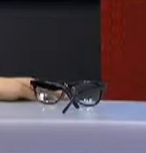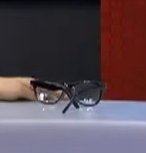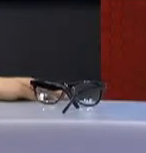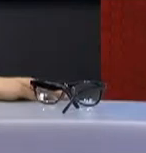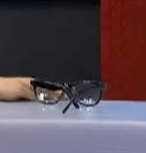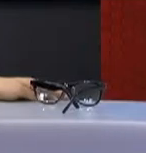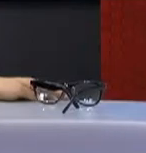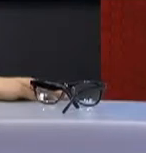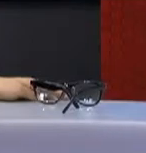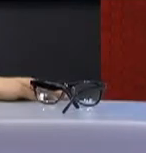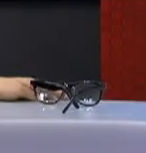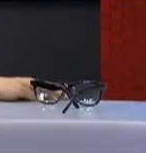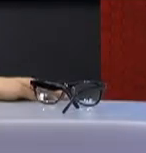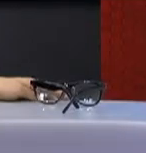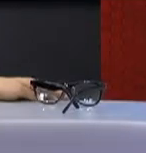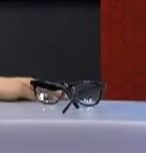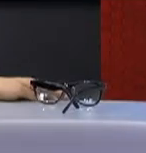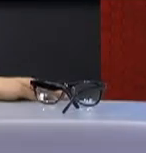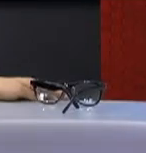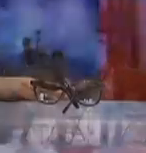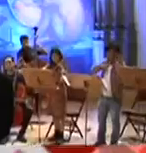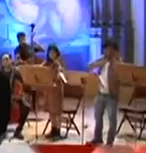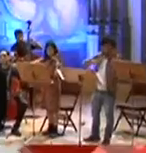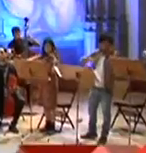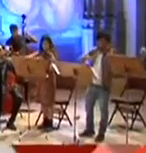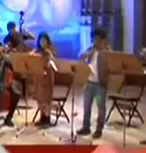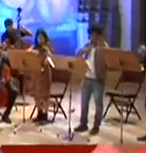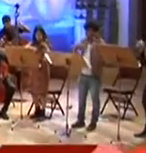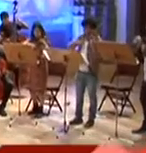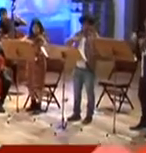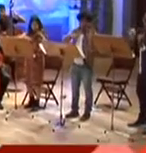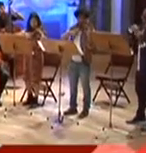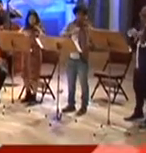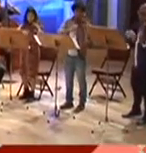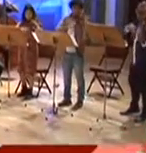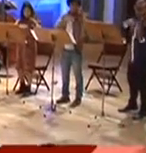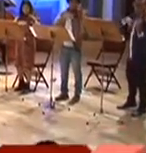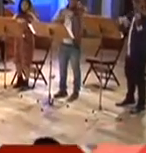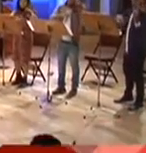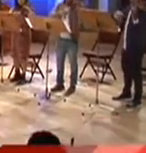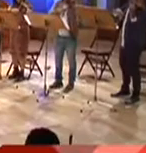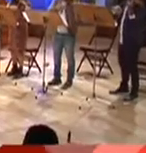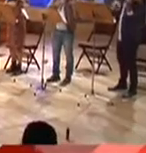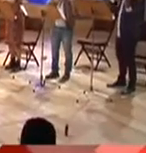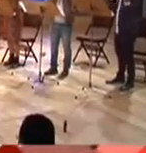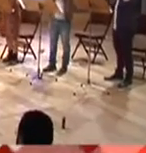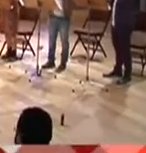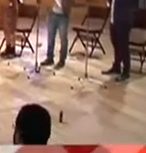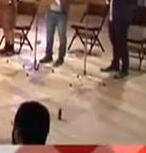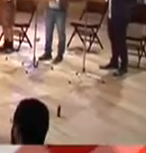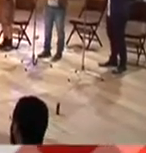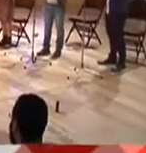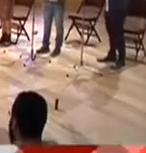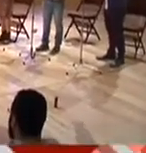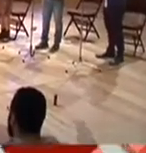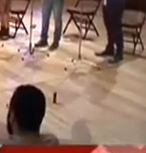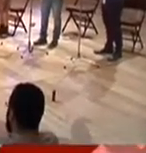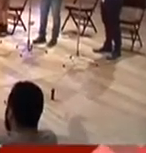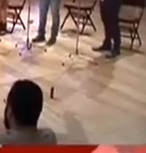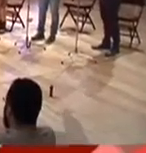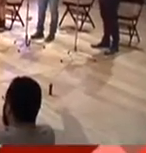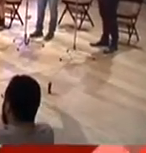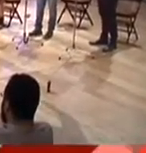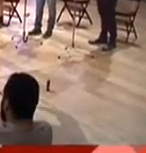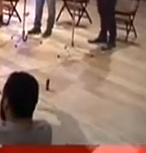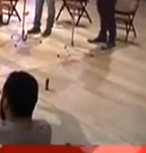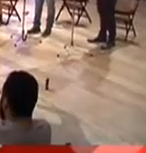La Universidad Nacional Autónoma de México anunció la creación de la Academia de Música Antigua con el propósito de impulsar la formación